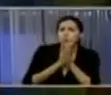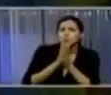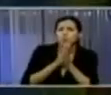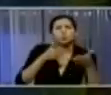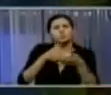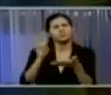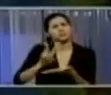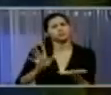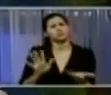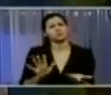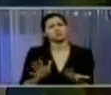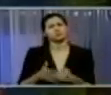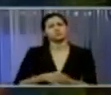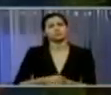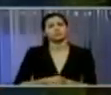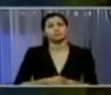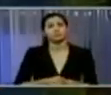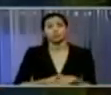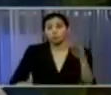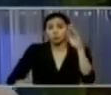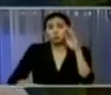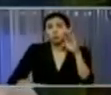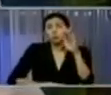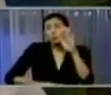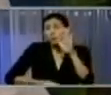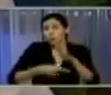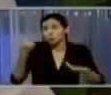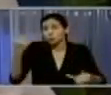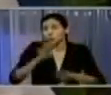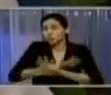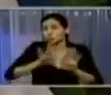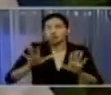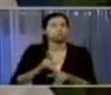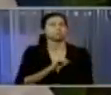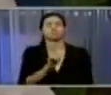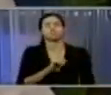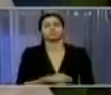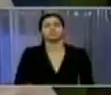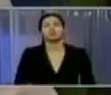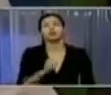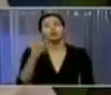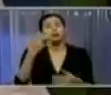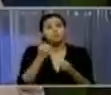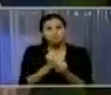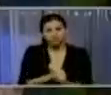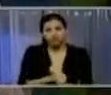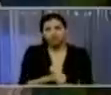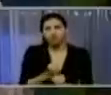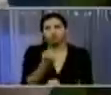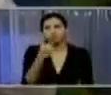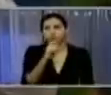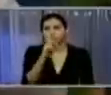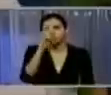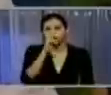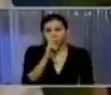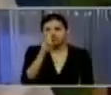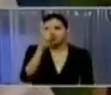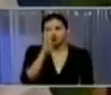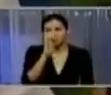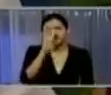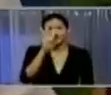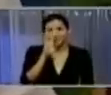eso no se logra de la noche a la mañana. Quizá pasarán muchos años. Este conflicto no tiene